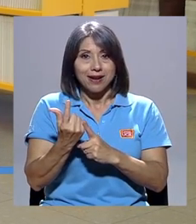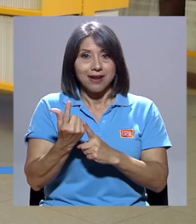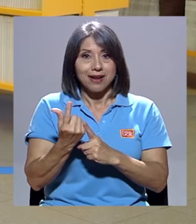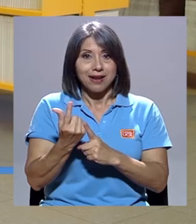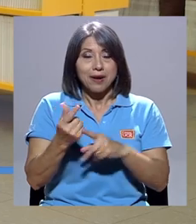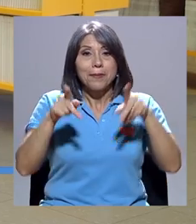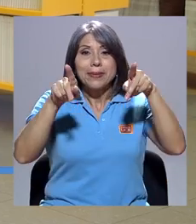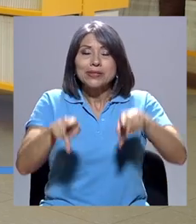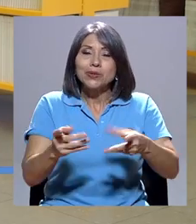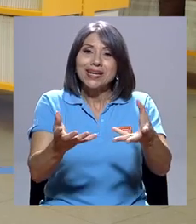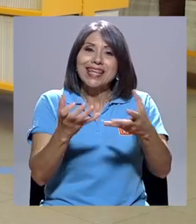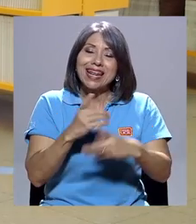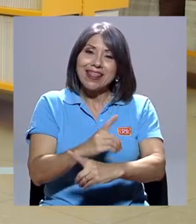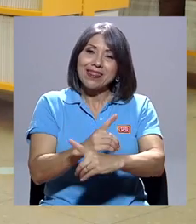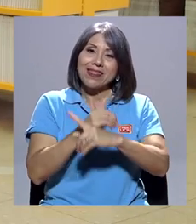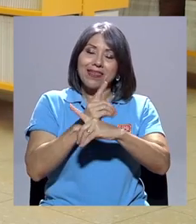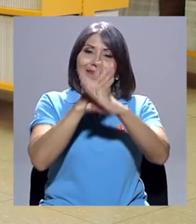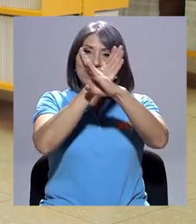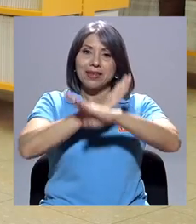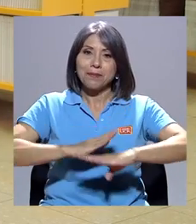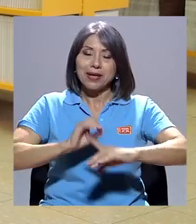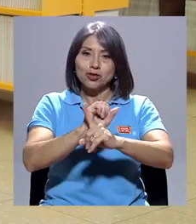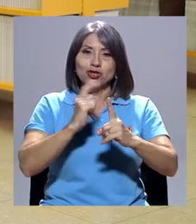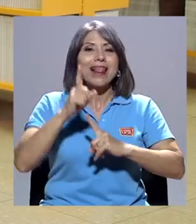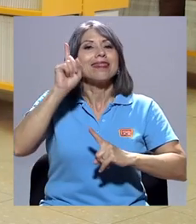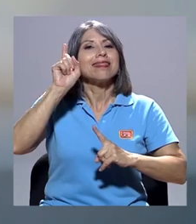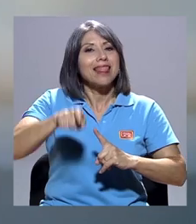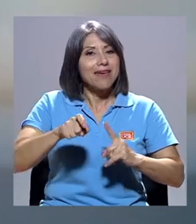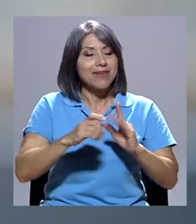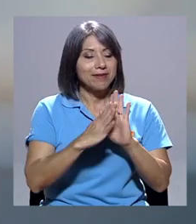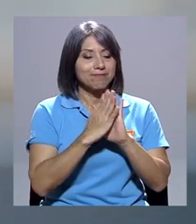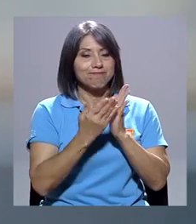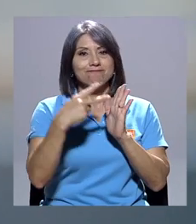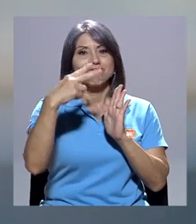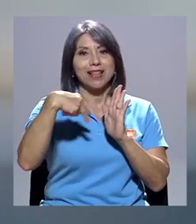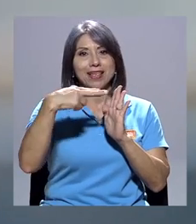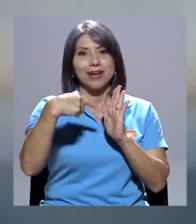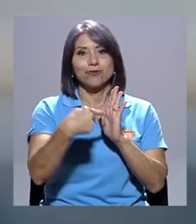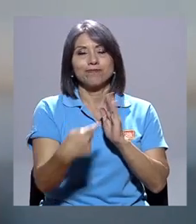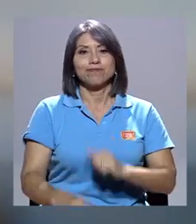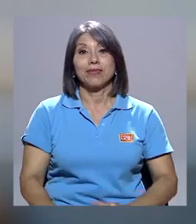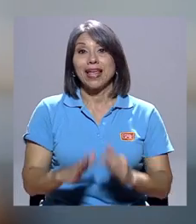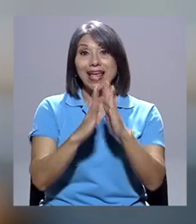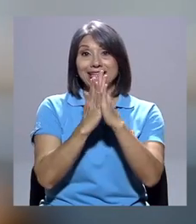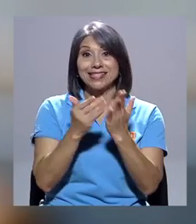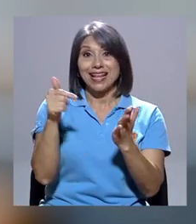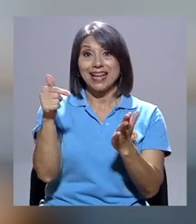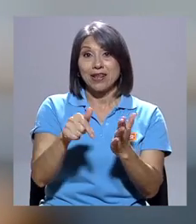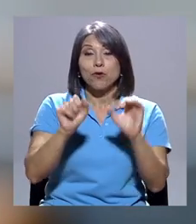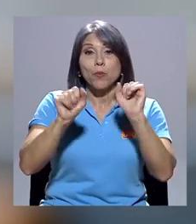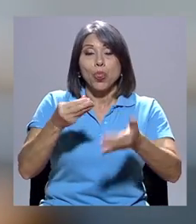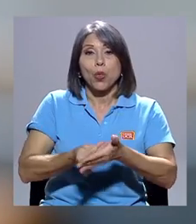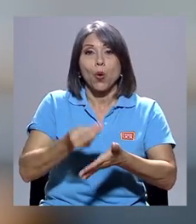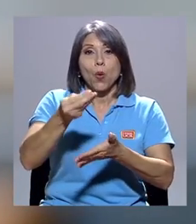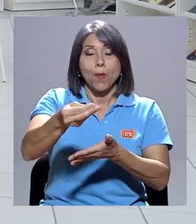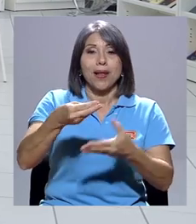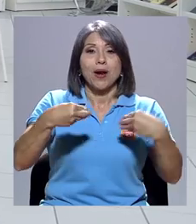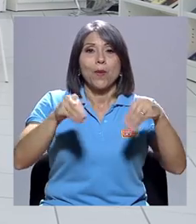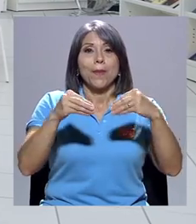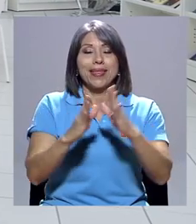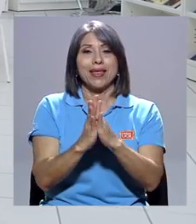que quiere defender esa paz social, tiene que leer este libro. Este libro está disponible en la librería